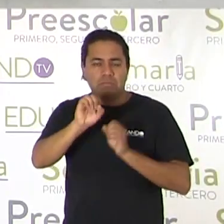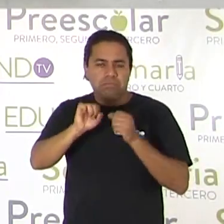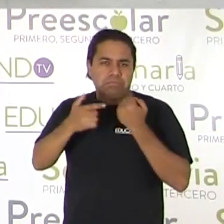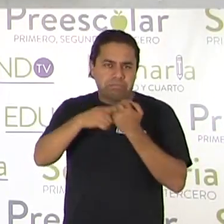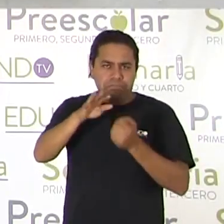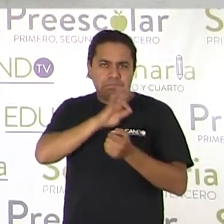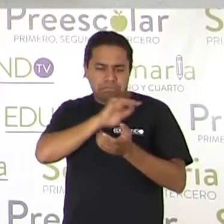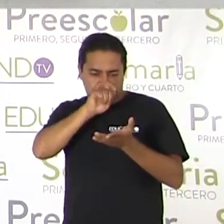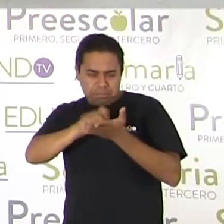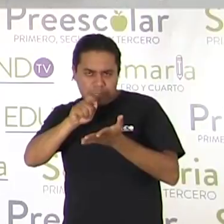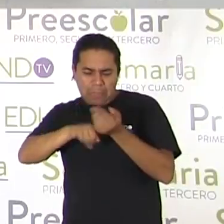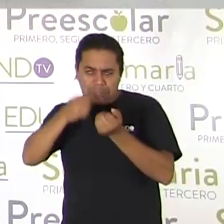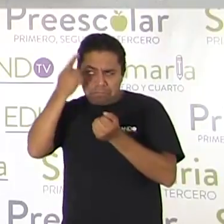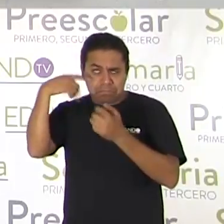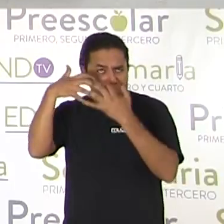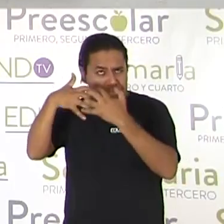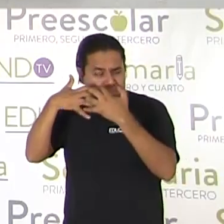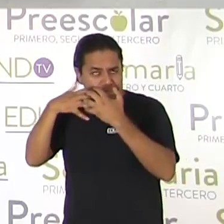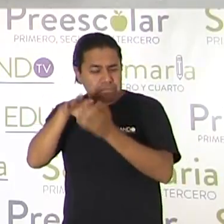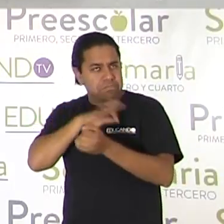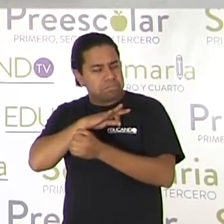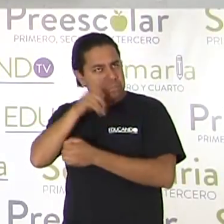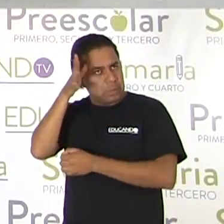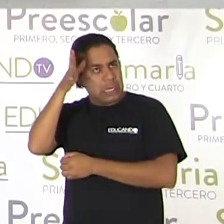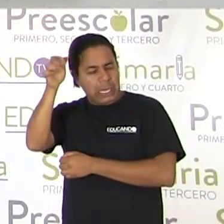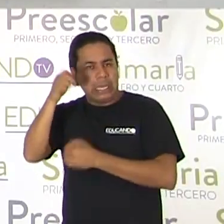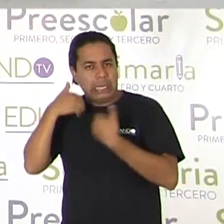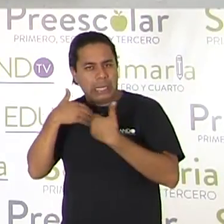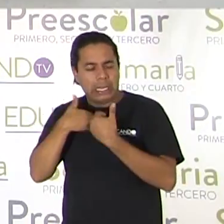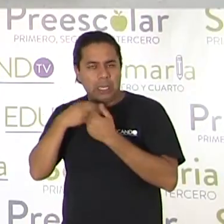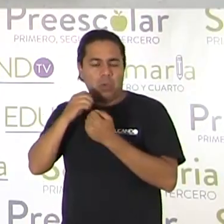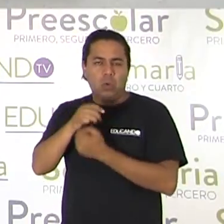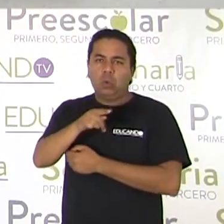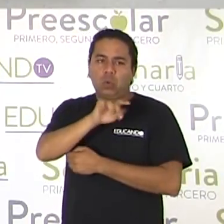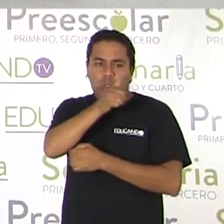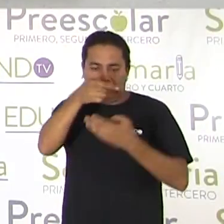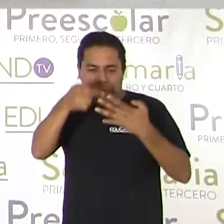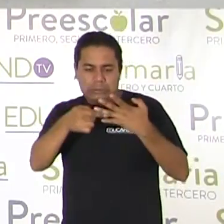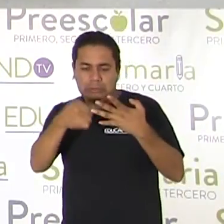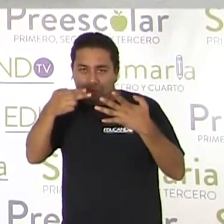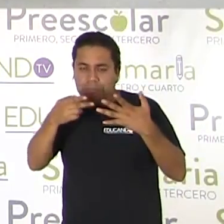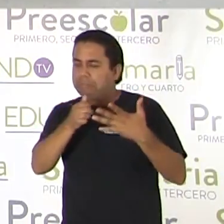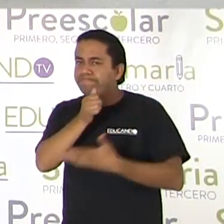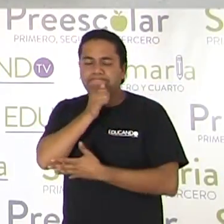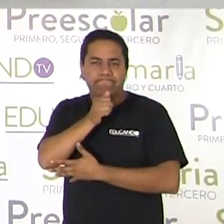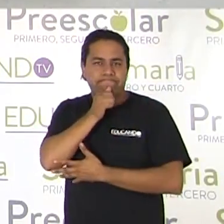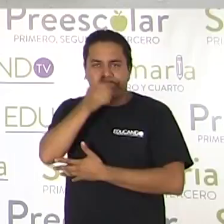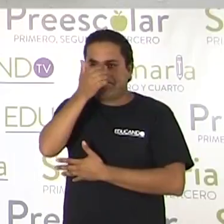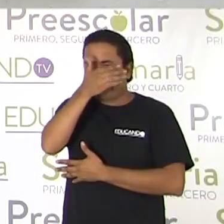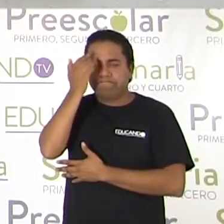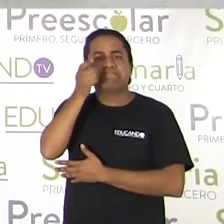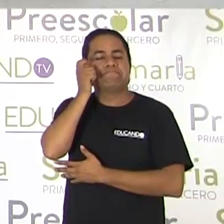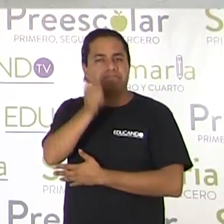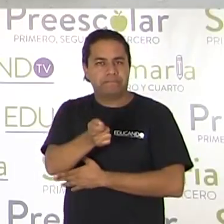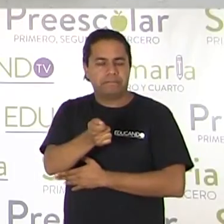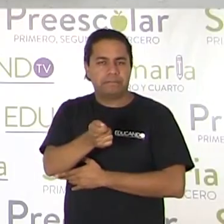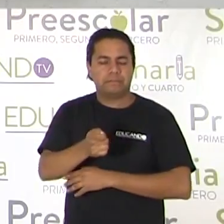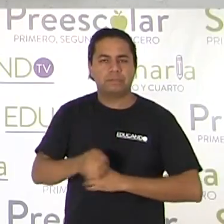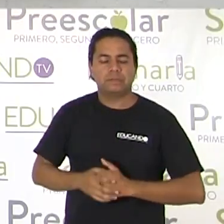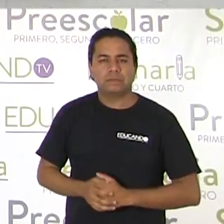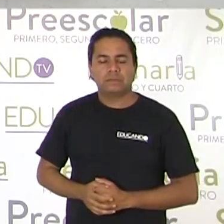puedes representar en tu mente, otras a lo mejor no las podemos todavía identificar o representar un poquito o de una